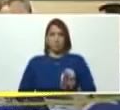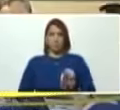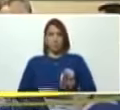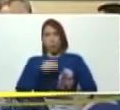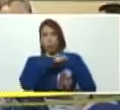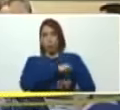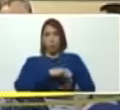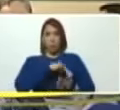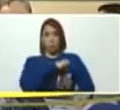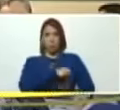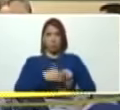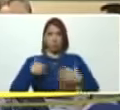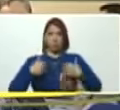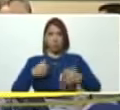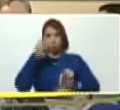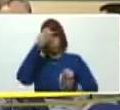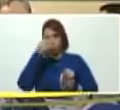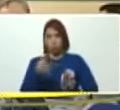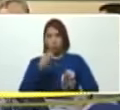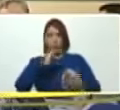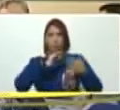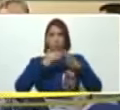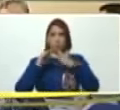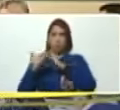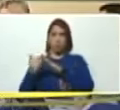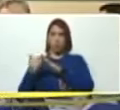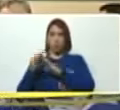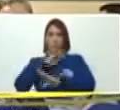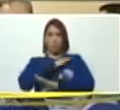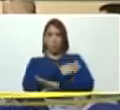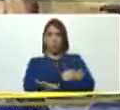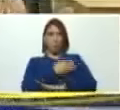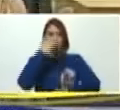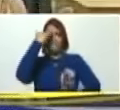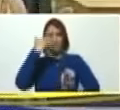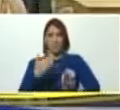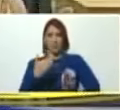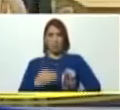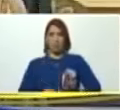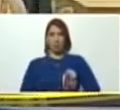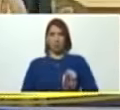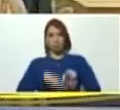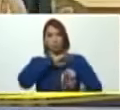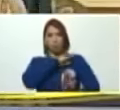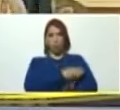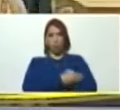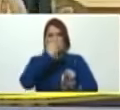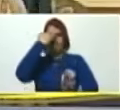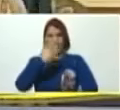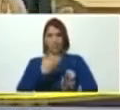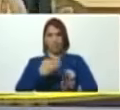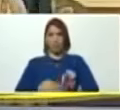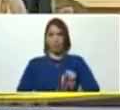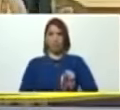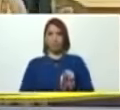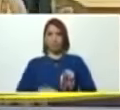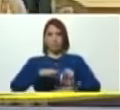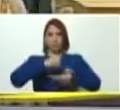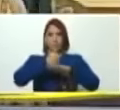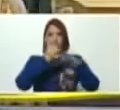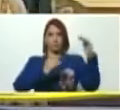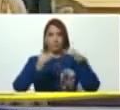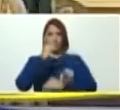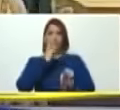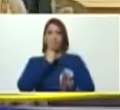de salud, los consejos comunales y el poder militar. El poder militar, señor general en jefe Vladimir